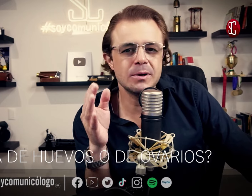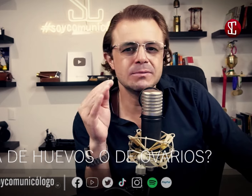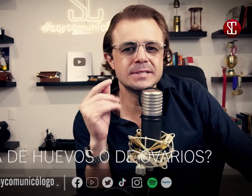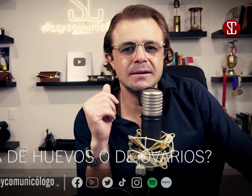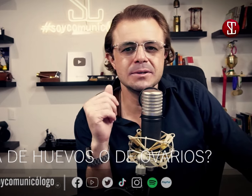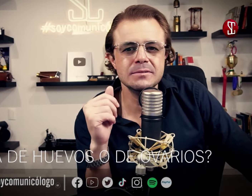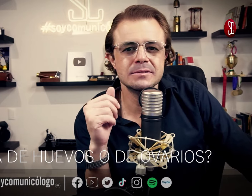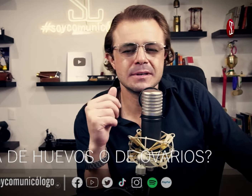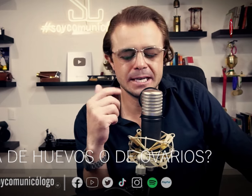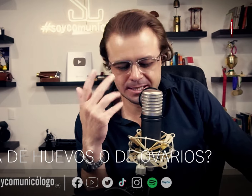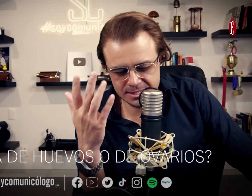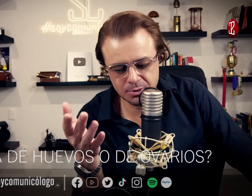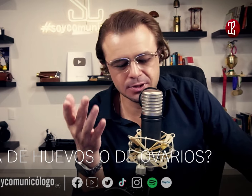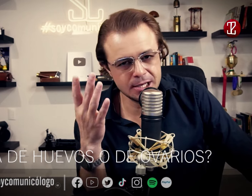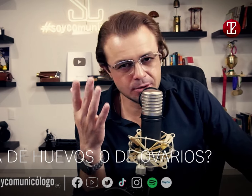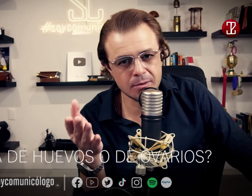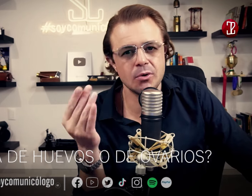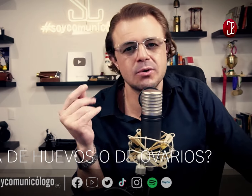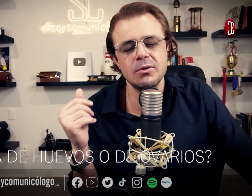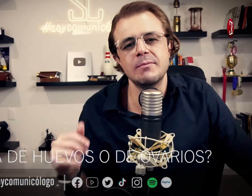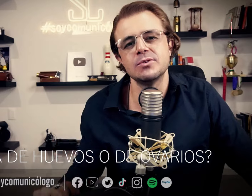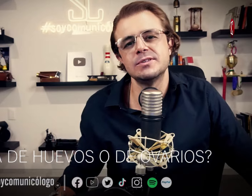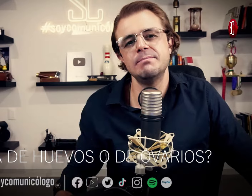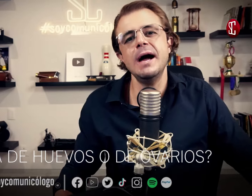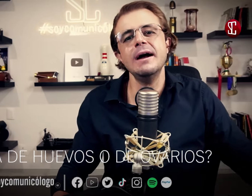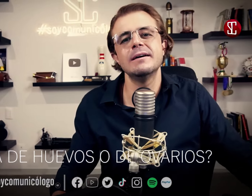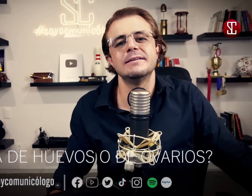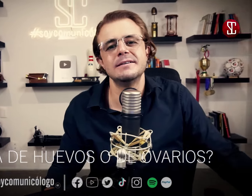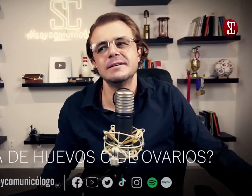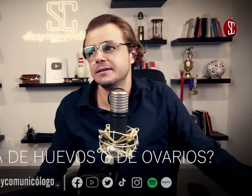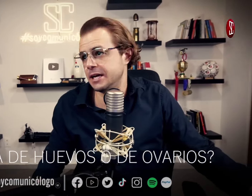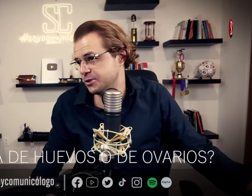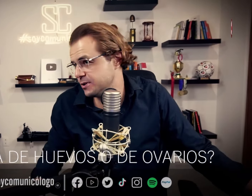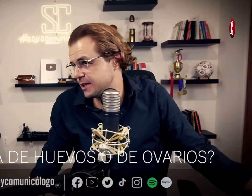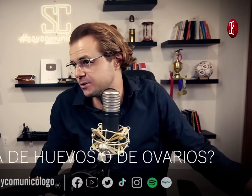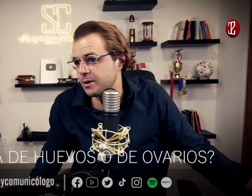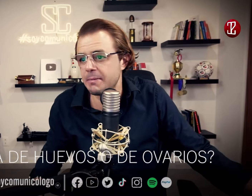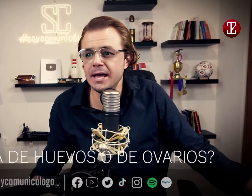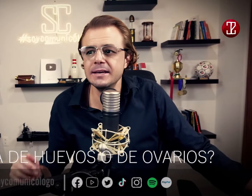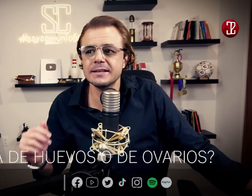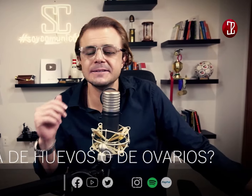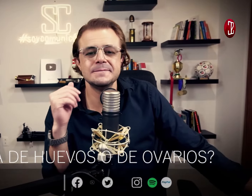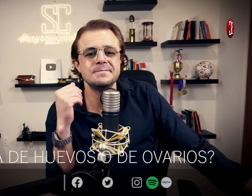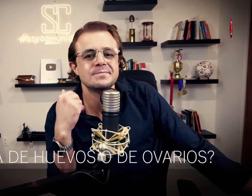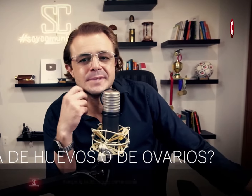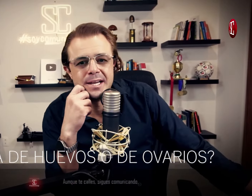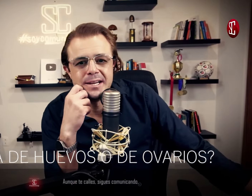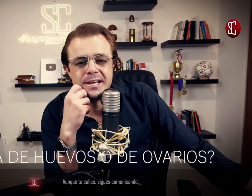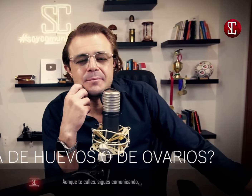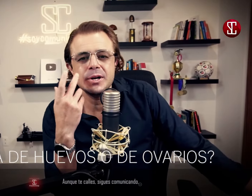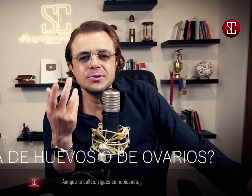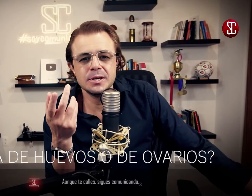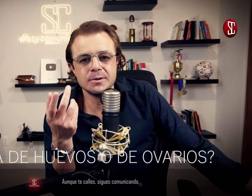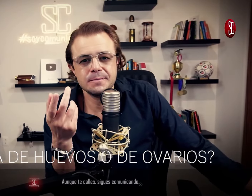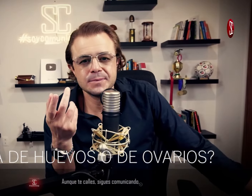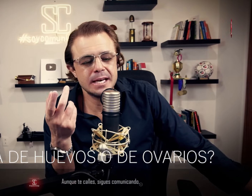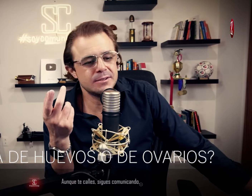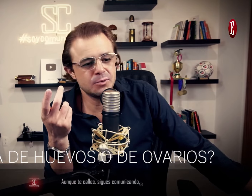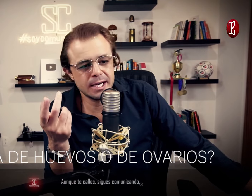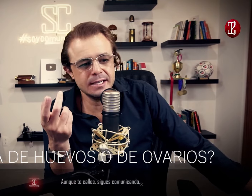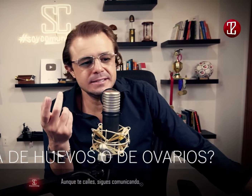pueblo buen mi sabio les responde con Amor con amor se paga eso está todo mal madre Por eso